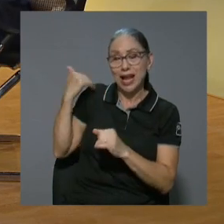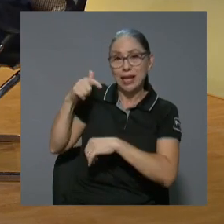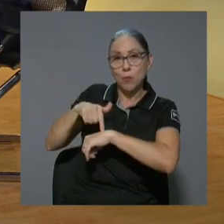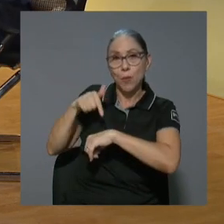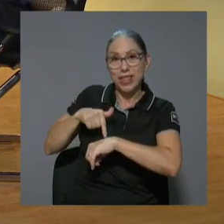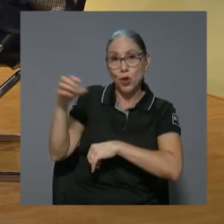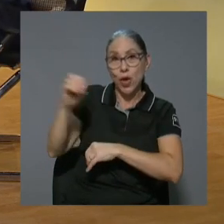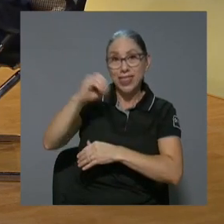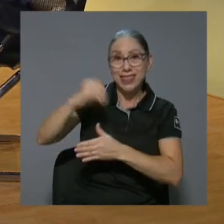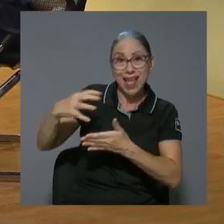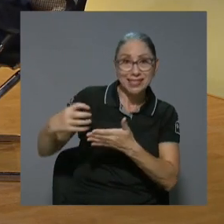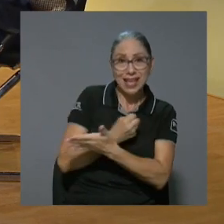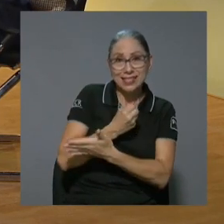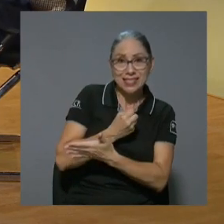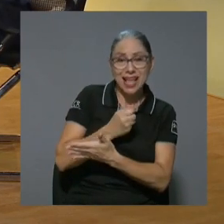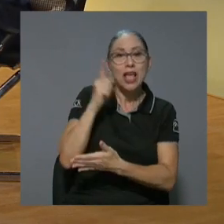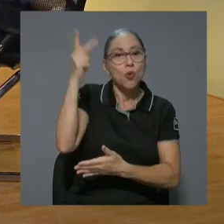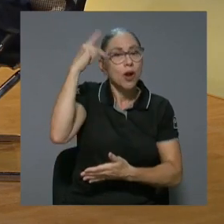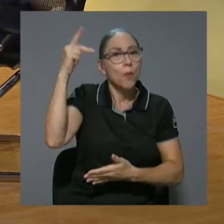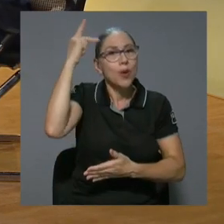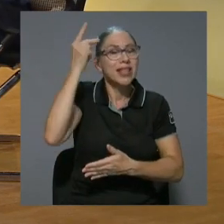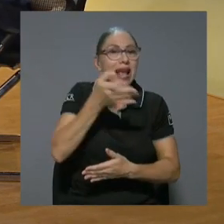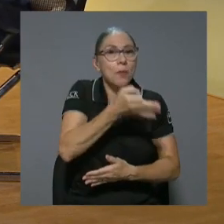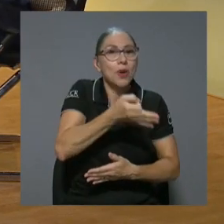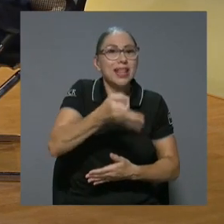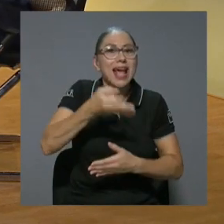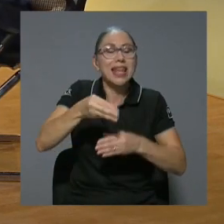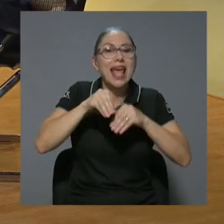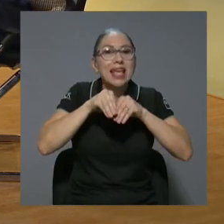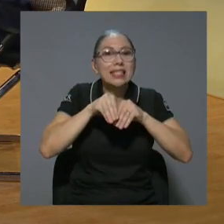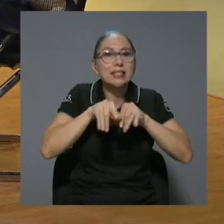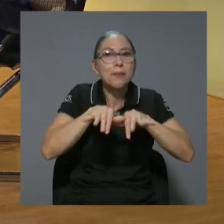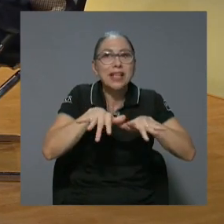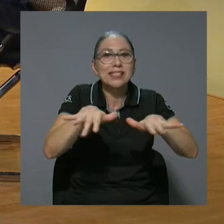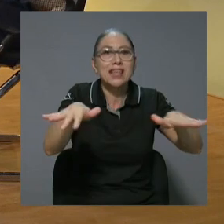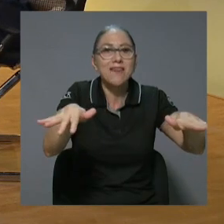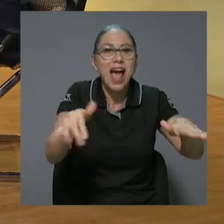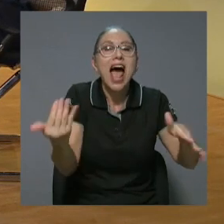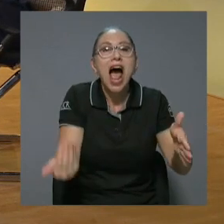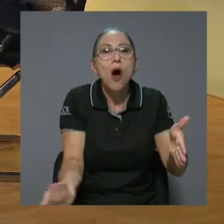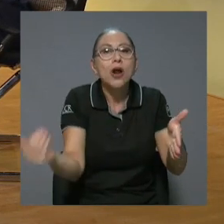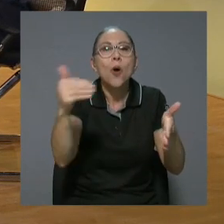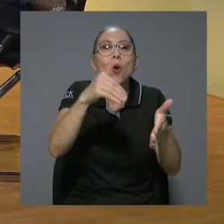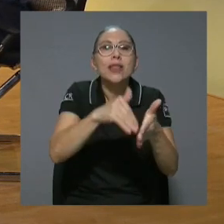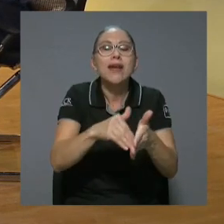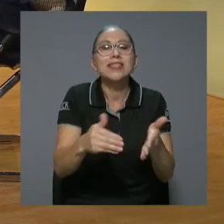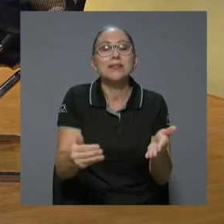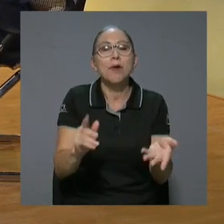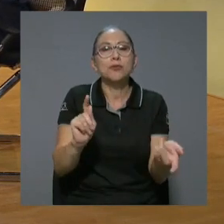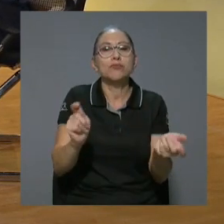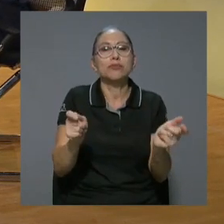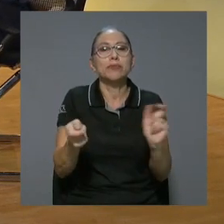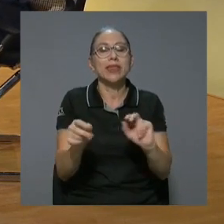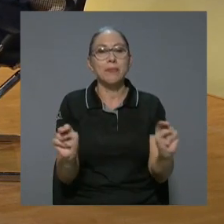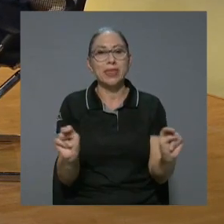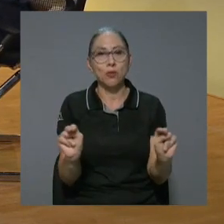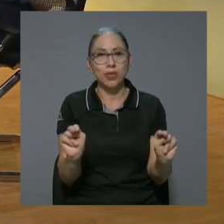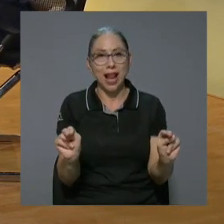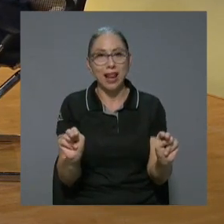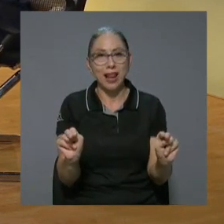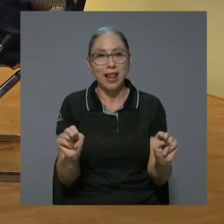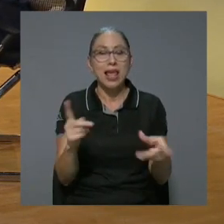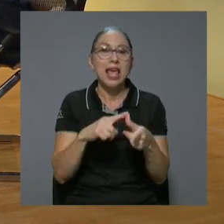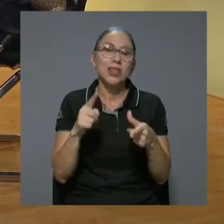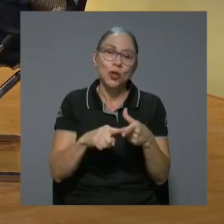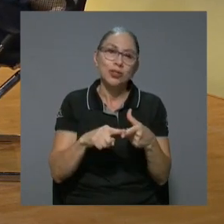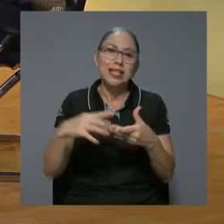de una política monetaria expansiva, y lo que vamos a volver es a una política monetaria más neutral. Entonces,